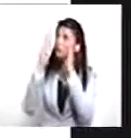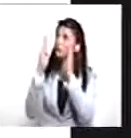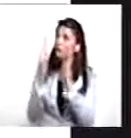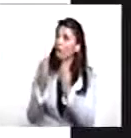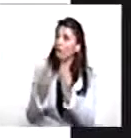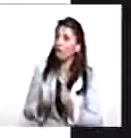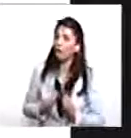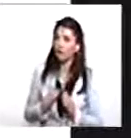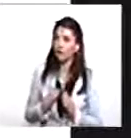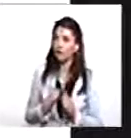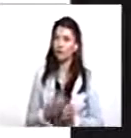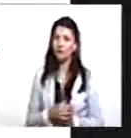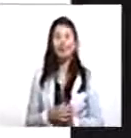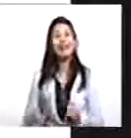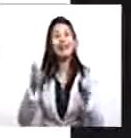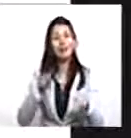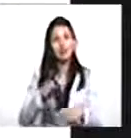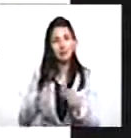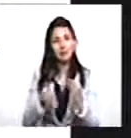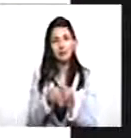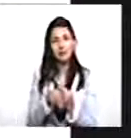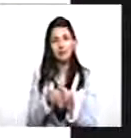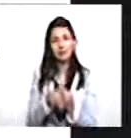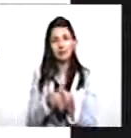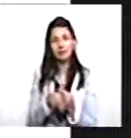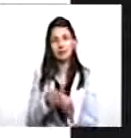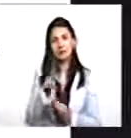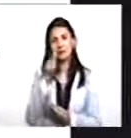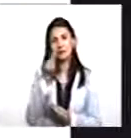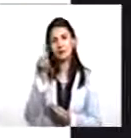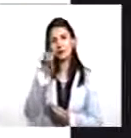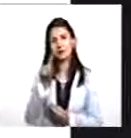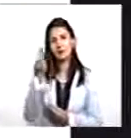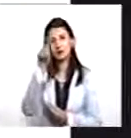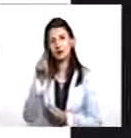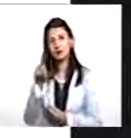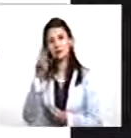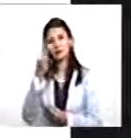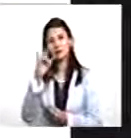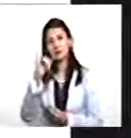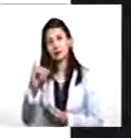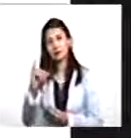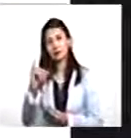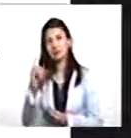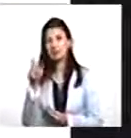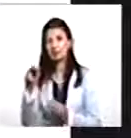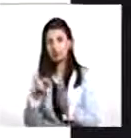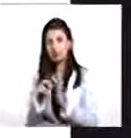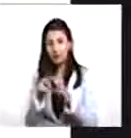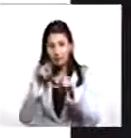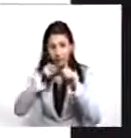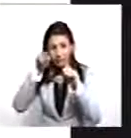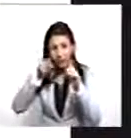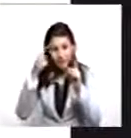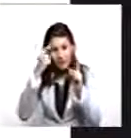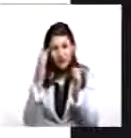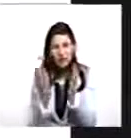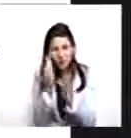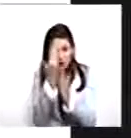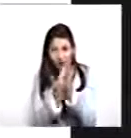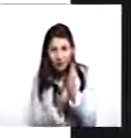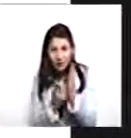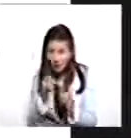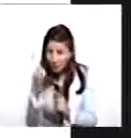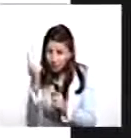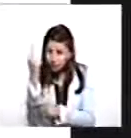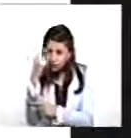a operar el nuevo FSSRI, que es el que ayuda a las tarifas de energía. En cuanto al